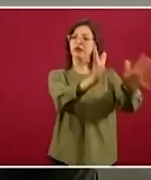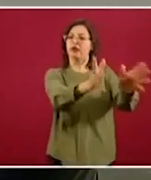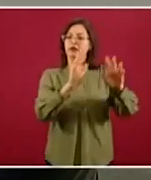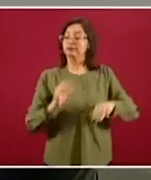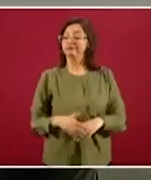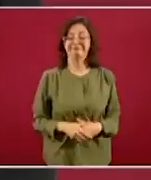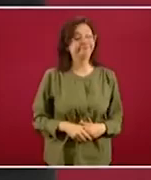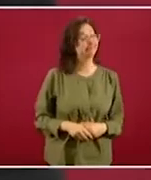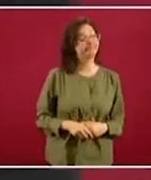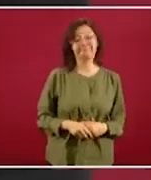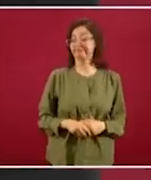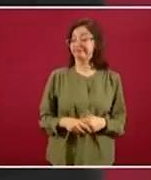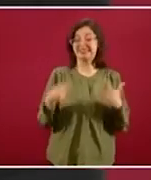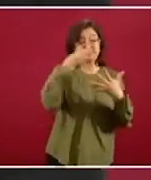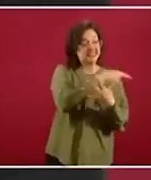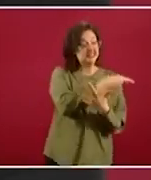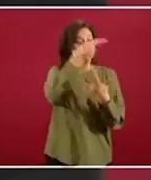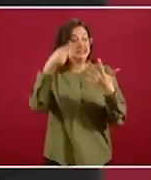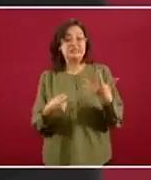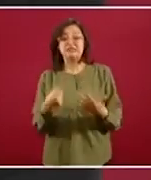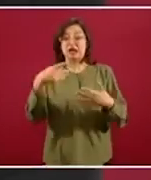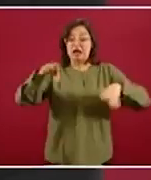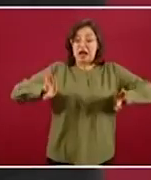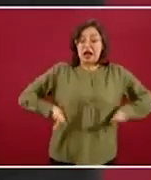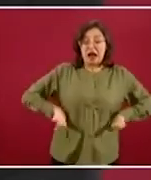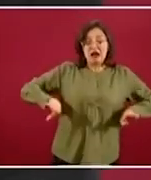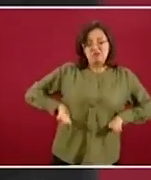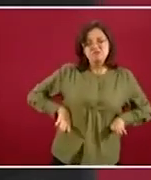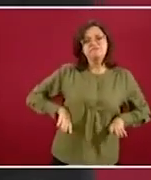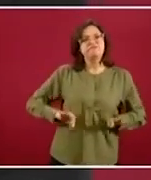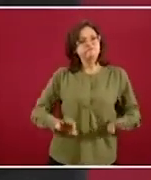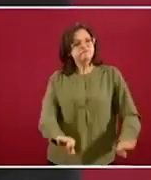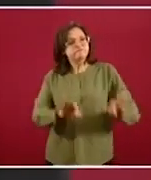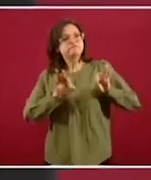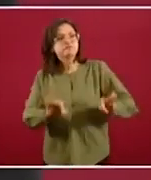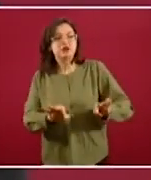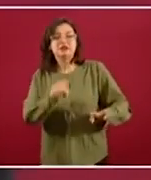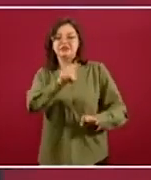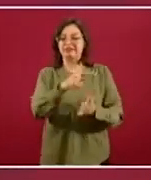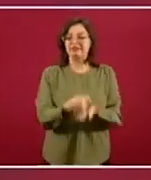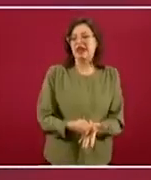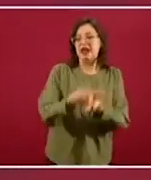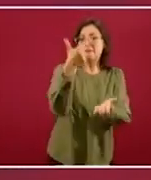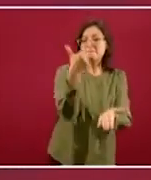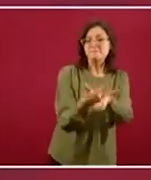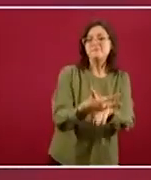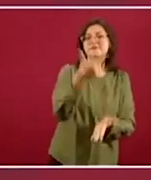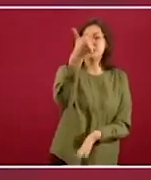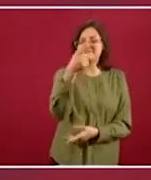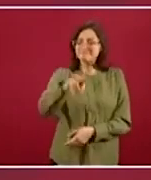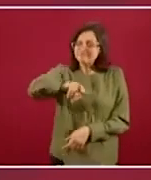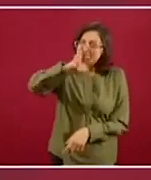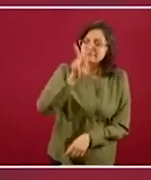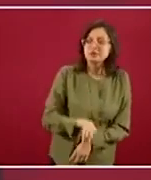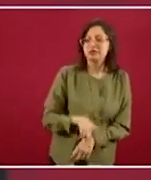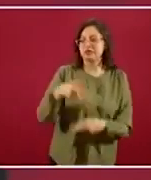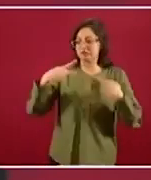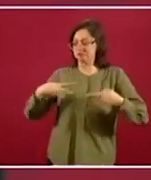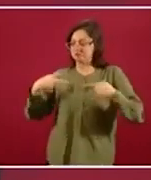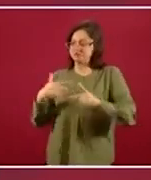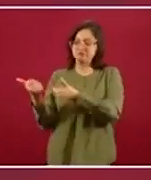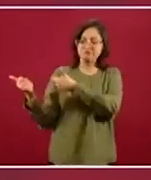que realmente se considere un cuarto que pueda dar los cuidados intensivos que una persona grave o en estado